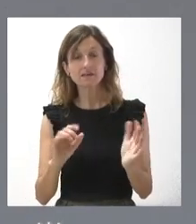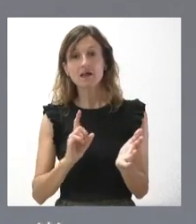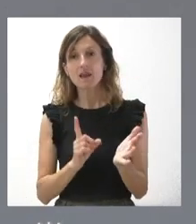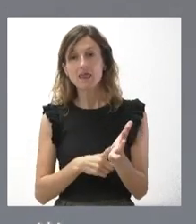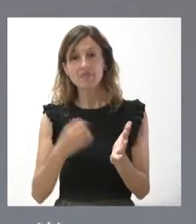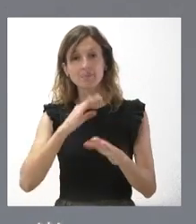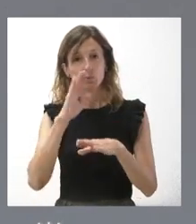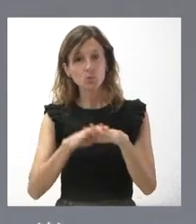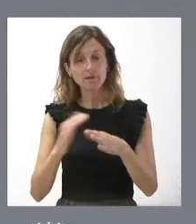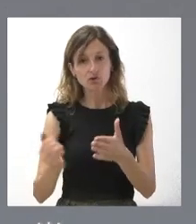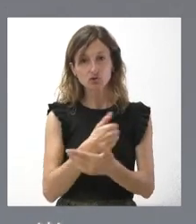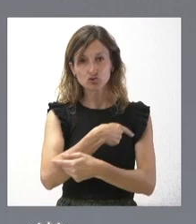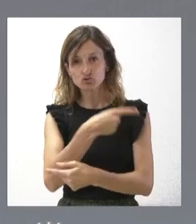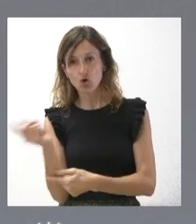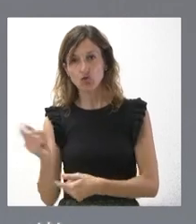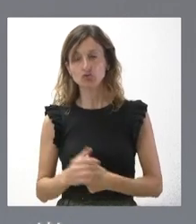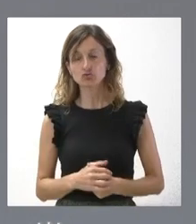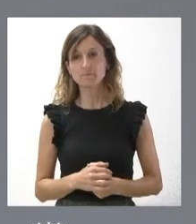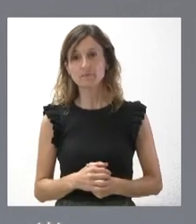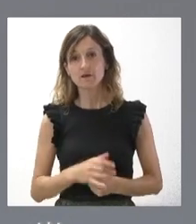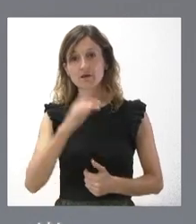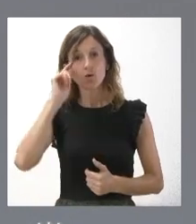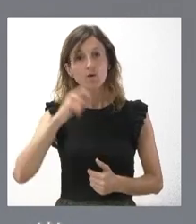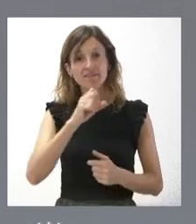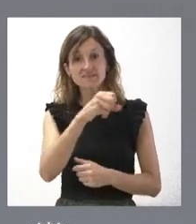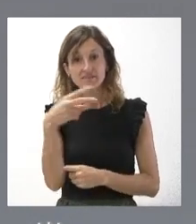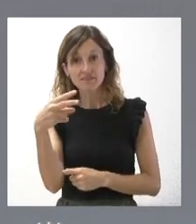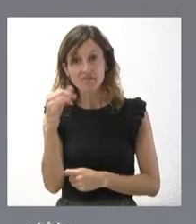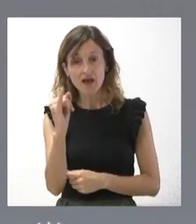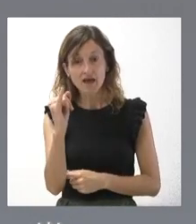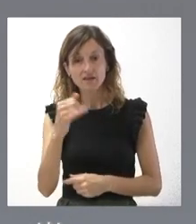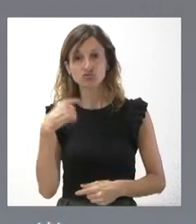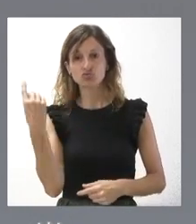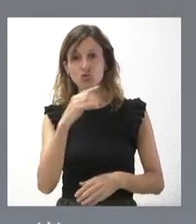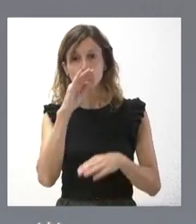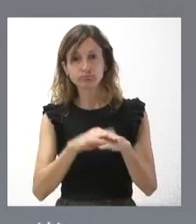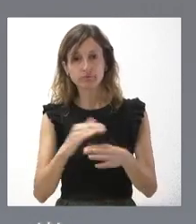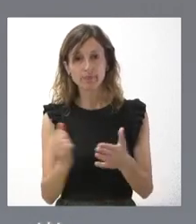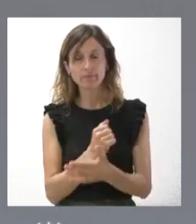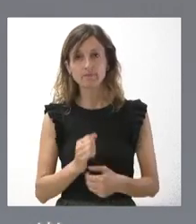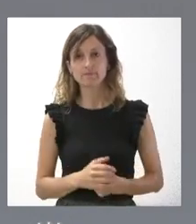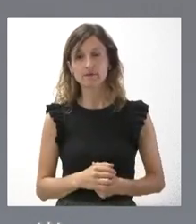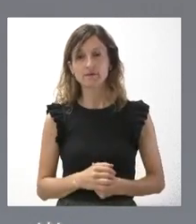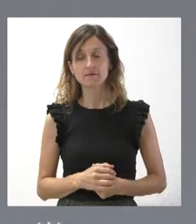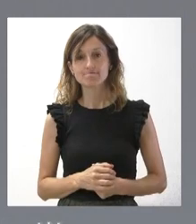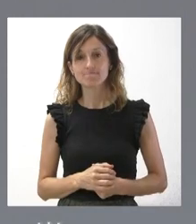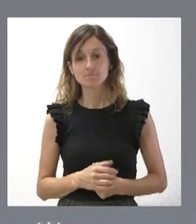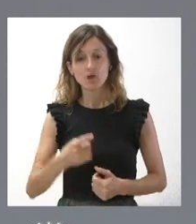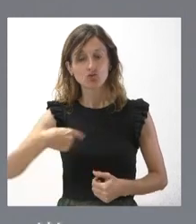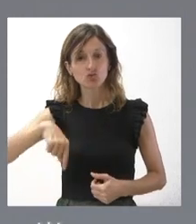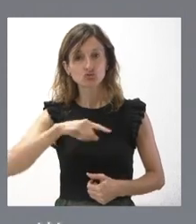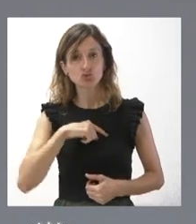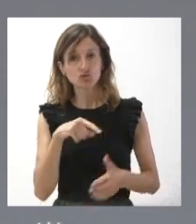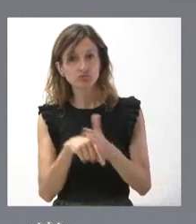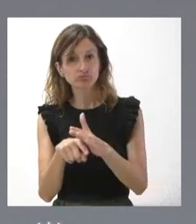tenemos que cumplir todos. Y cuando hay sentencias de los tribunales, las tenemos que cumplir todos. Pero nosotros no podemos